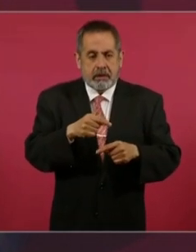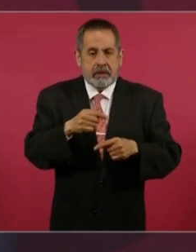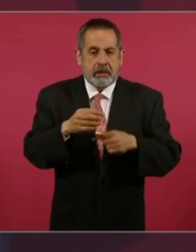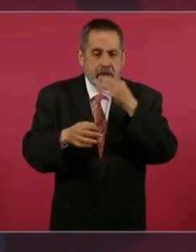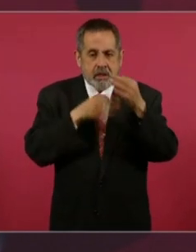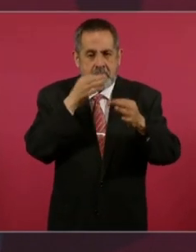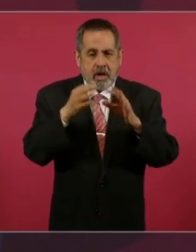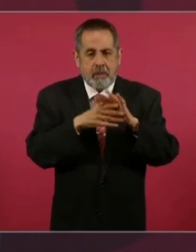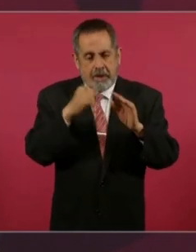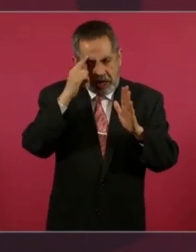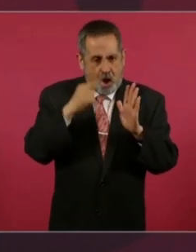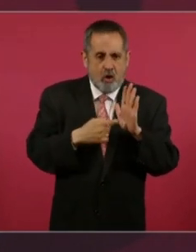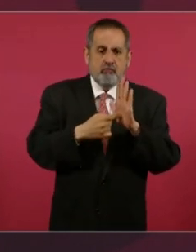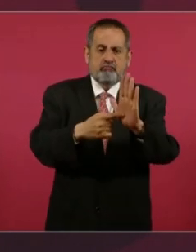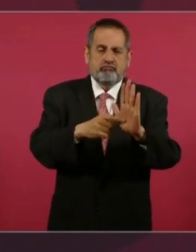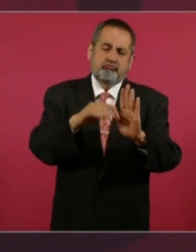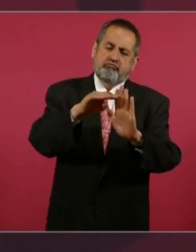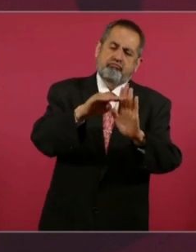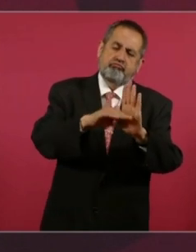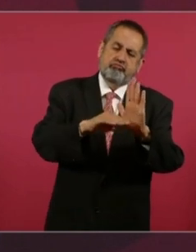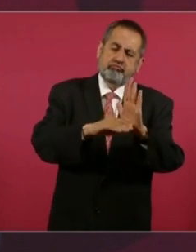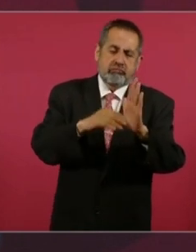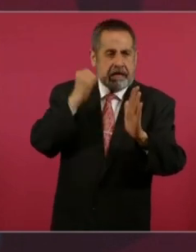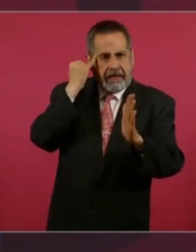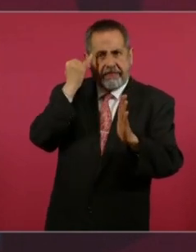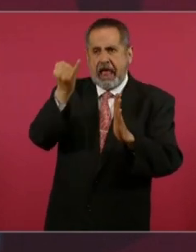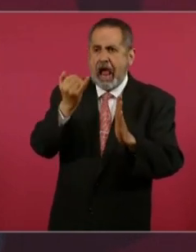ceremonia de exposición de las iniciativas